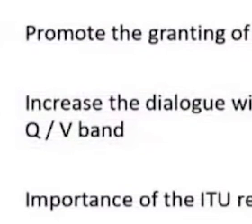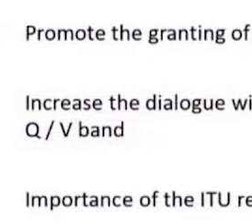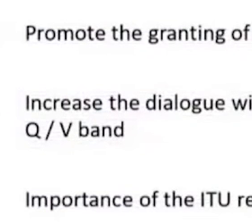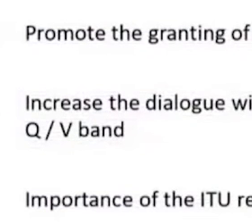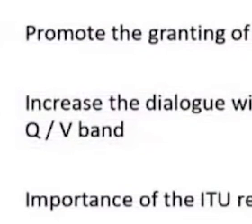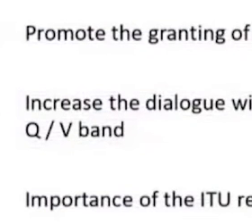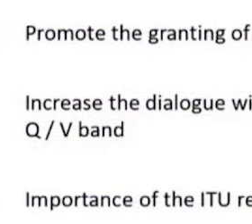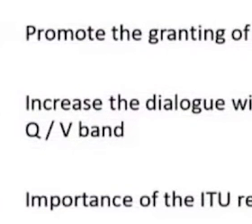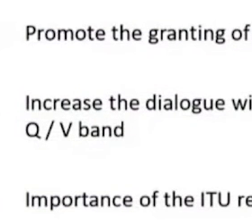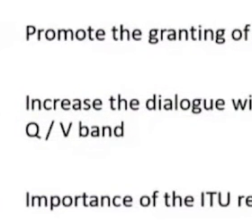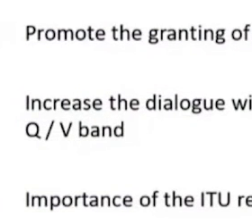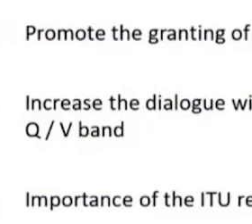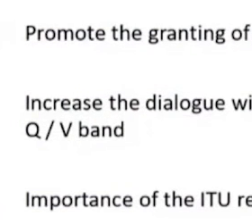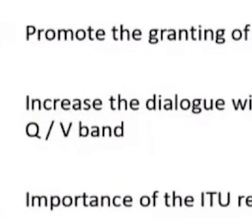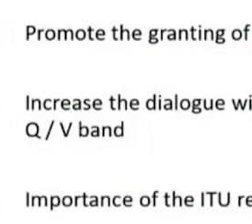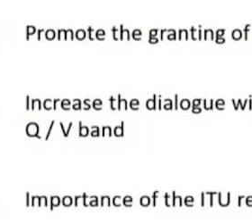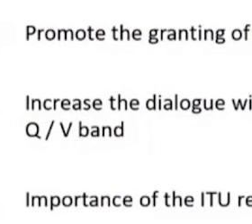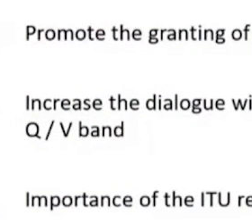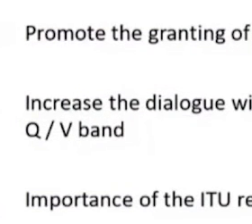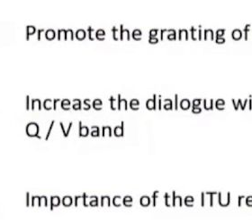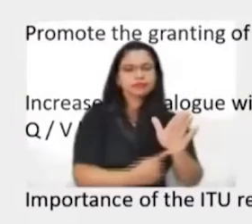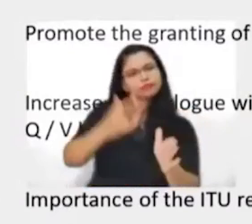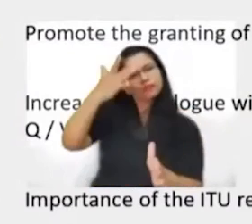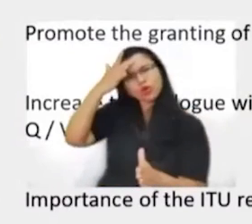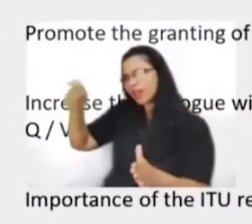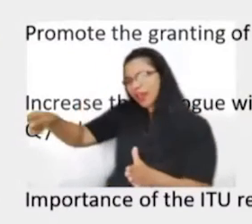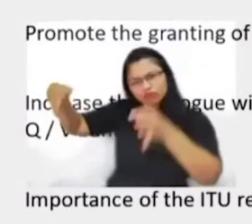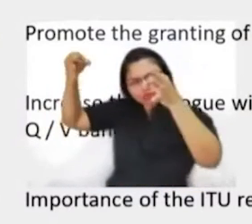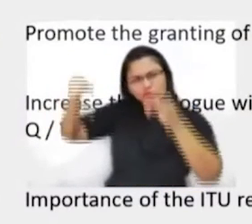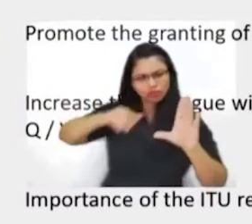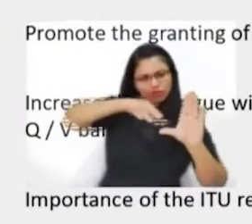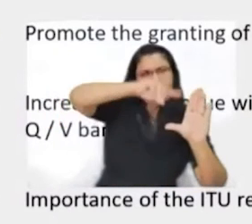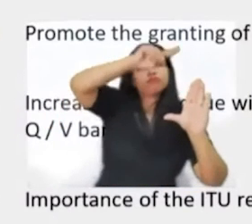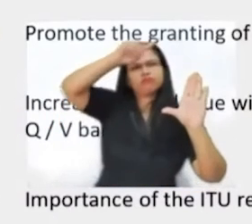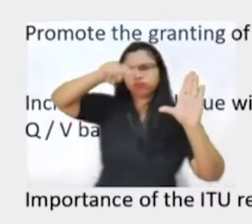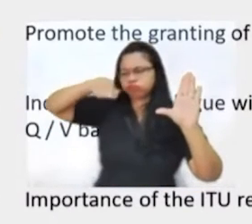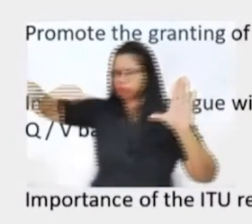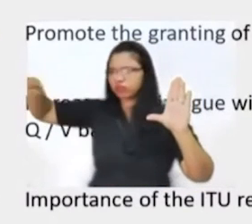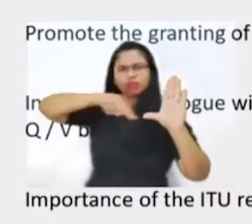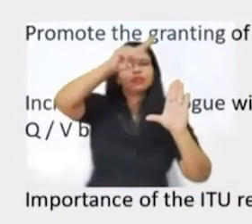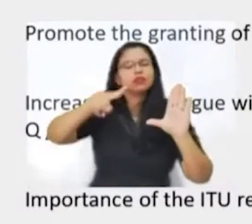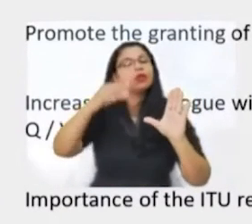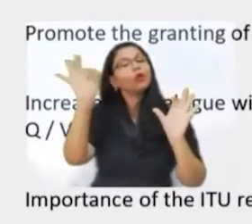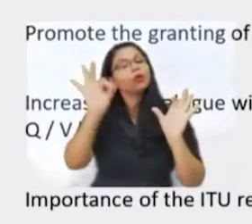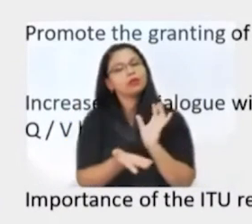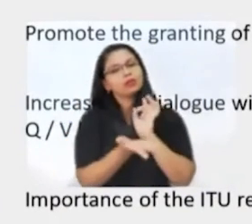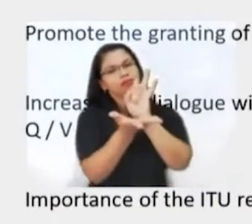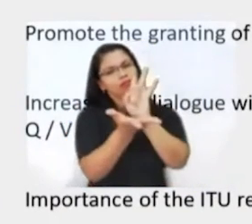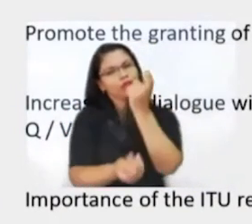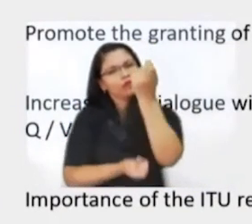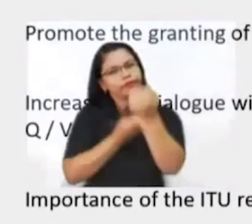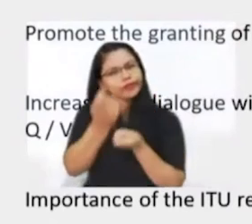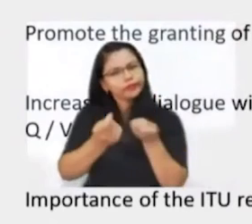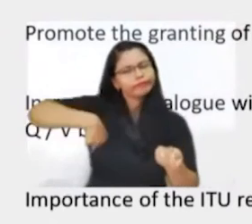darles una indicación de por qué esas bandas y qué modelos de negocio y qué estamos pensando